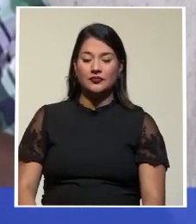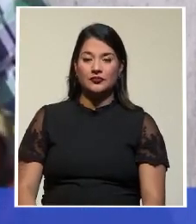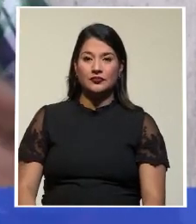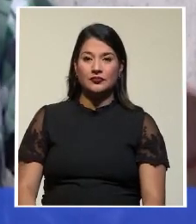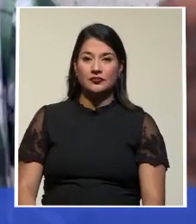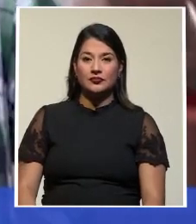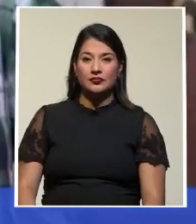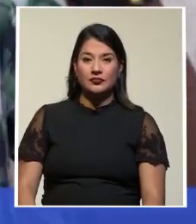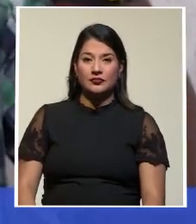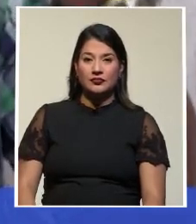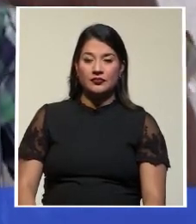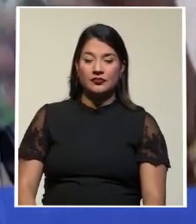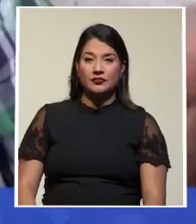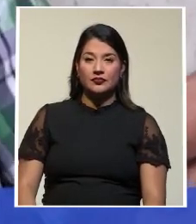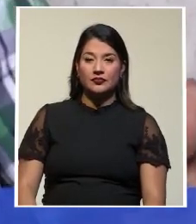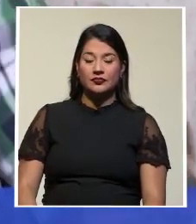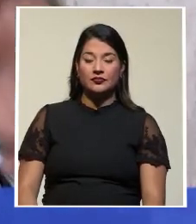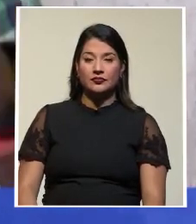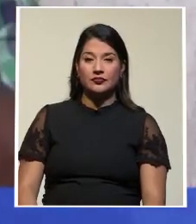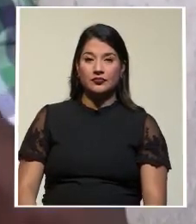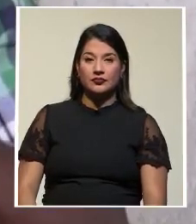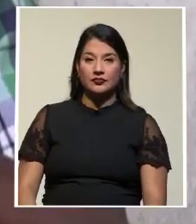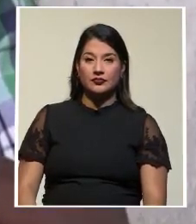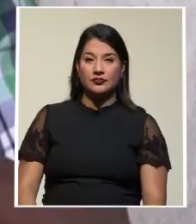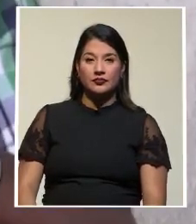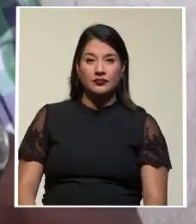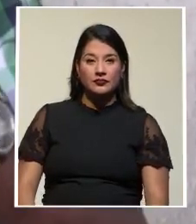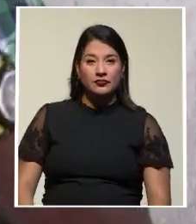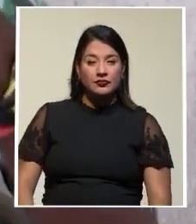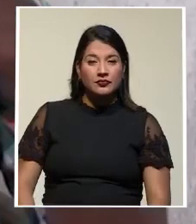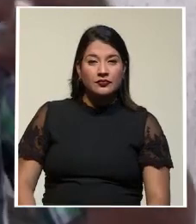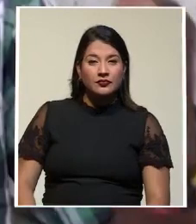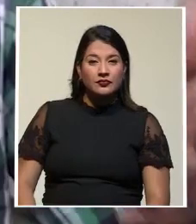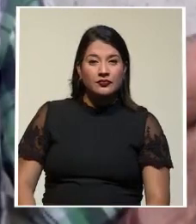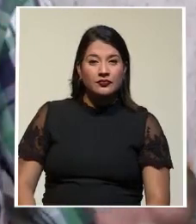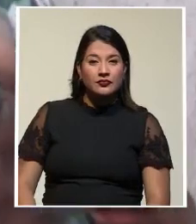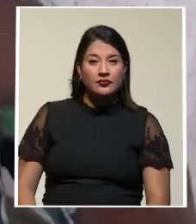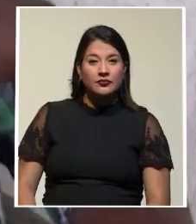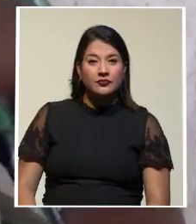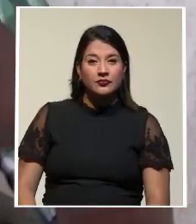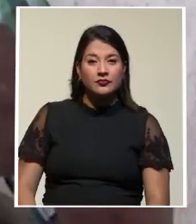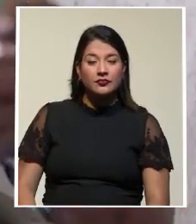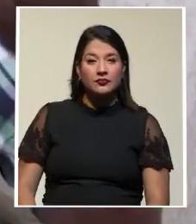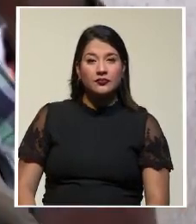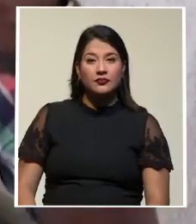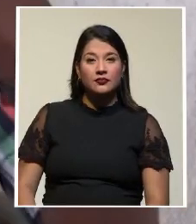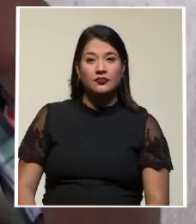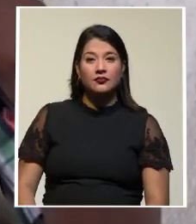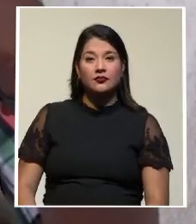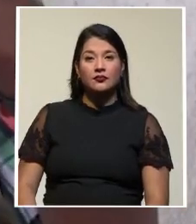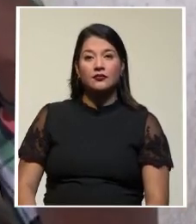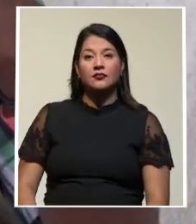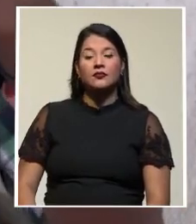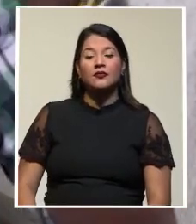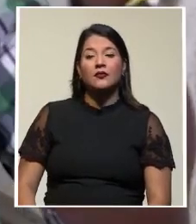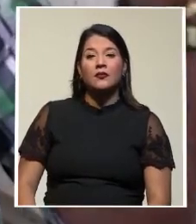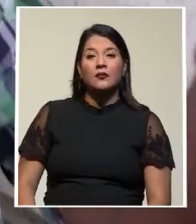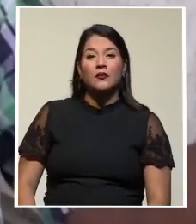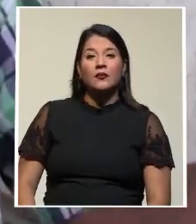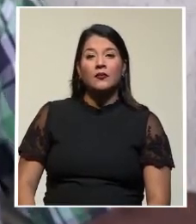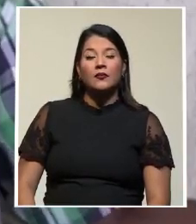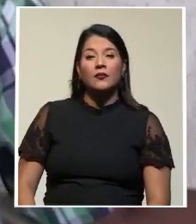muchos haitianos. Mi casa se cayó, mi familia se murió, yo hay nada a hacer por eso. Después yo hice